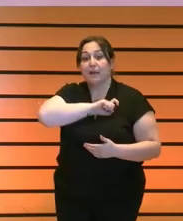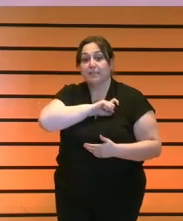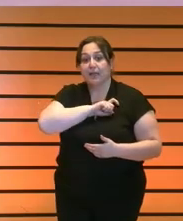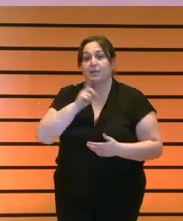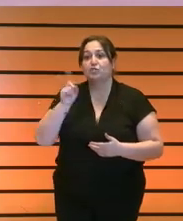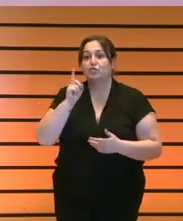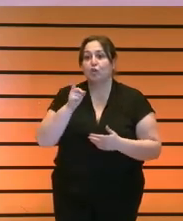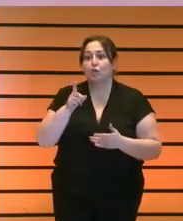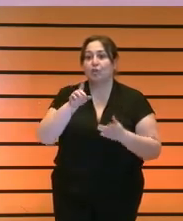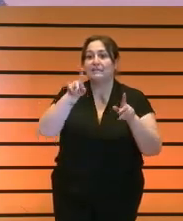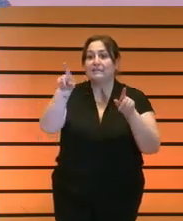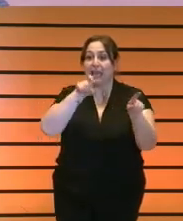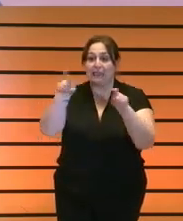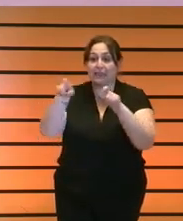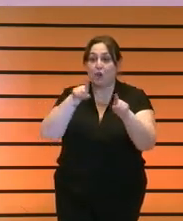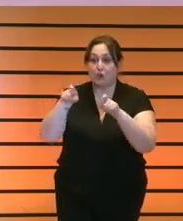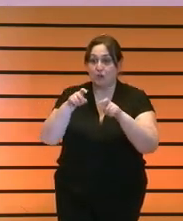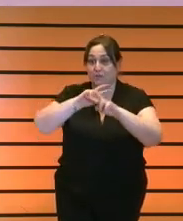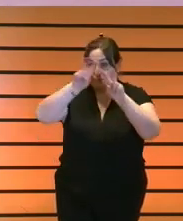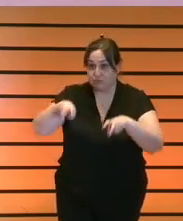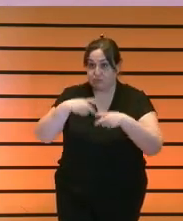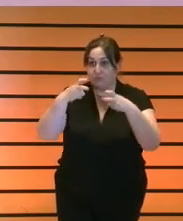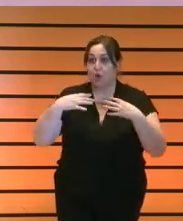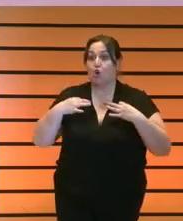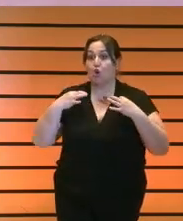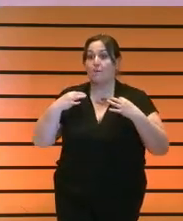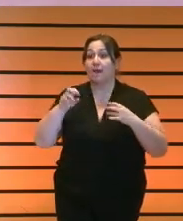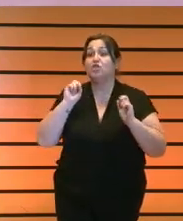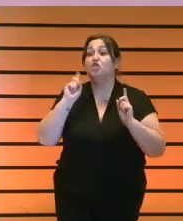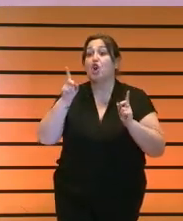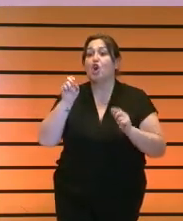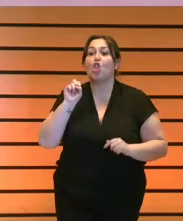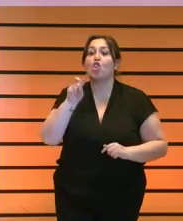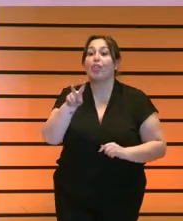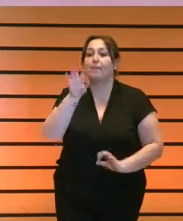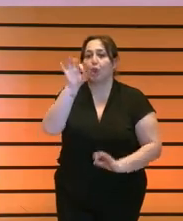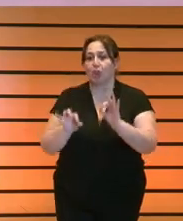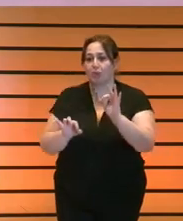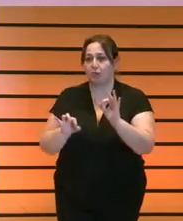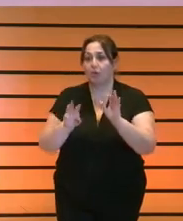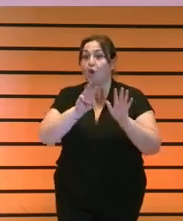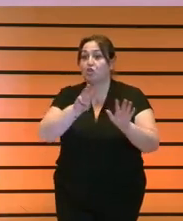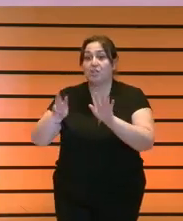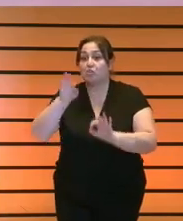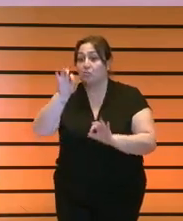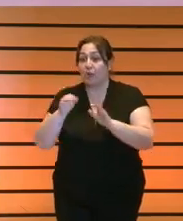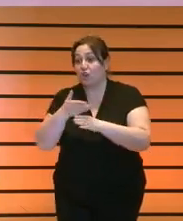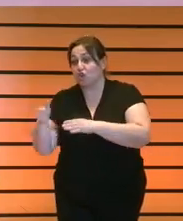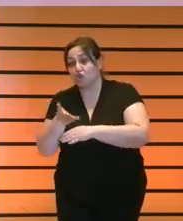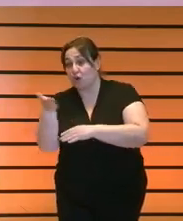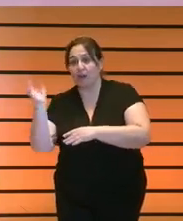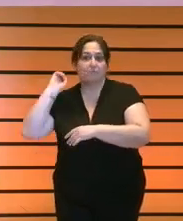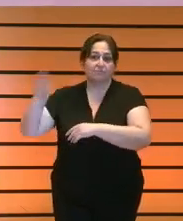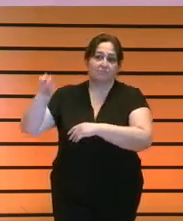recoge de forma selectiva el 12% de la ropa. El 88% restante va a vertedero.